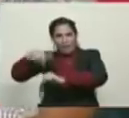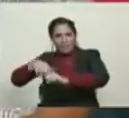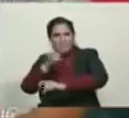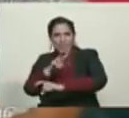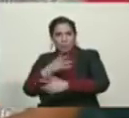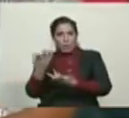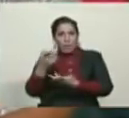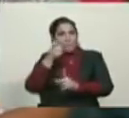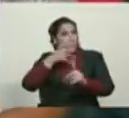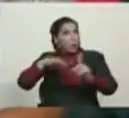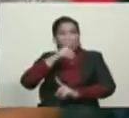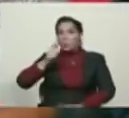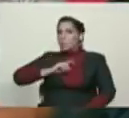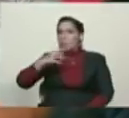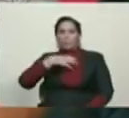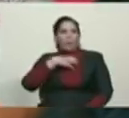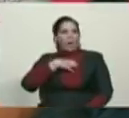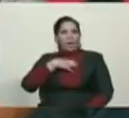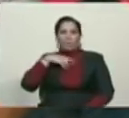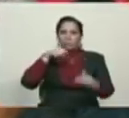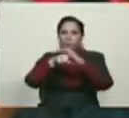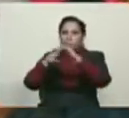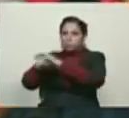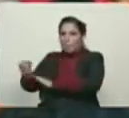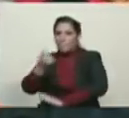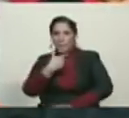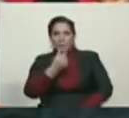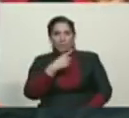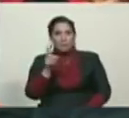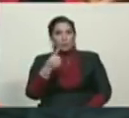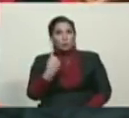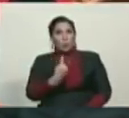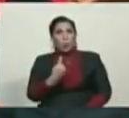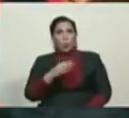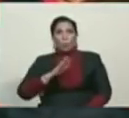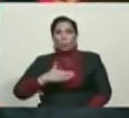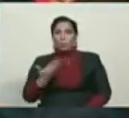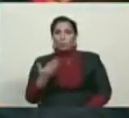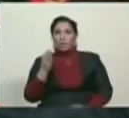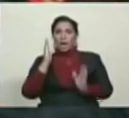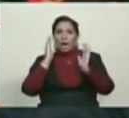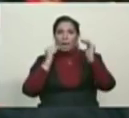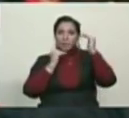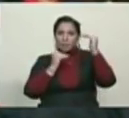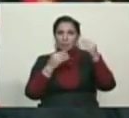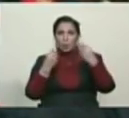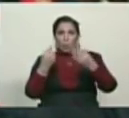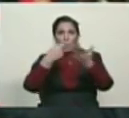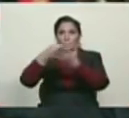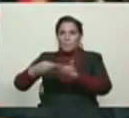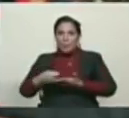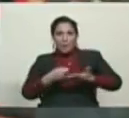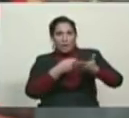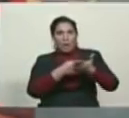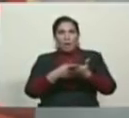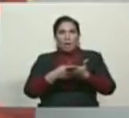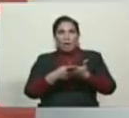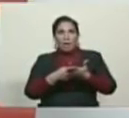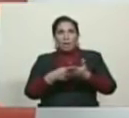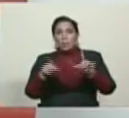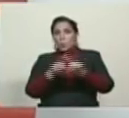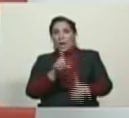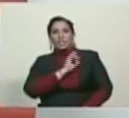El pueblo no tuviera acceso a medicinas. Solo podría ser atendido aquel que pagara, como es Chile, como es